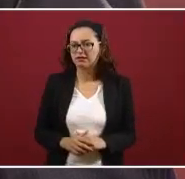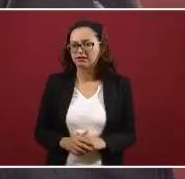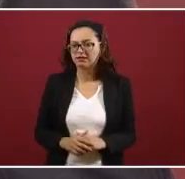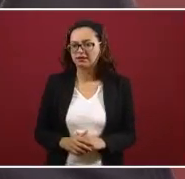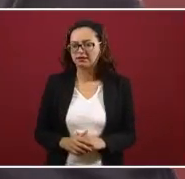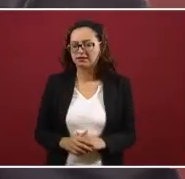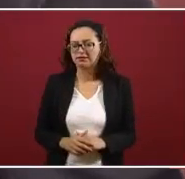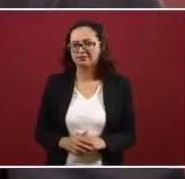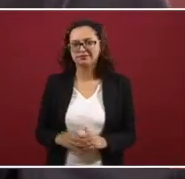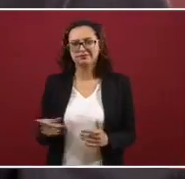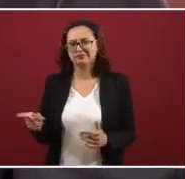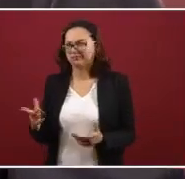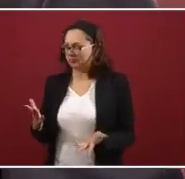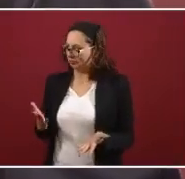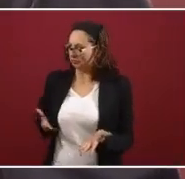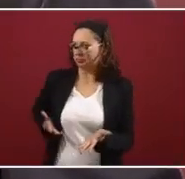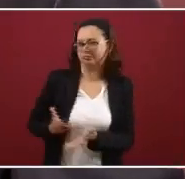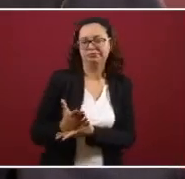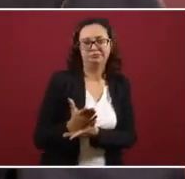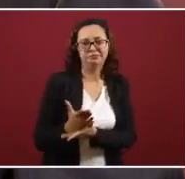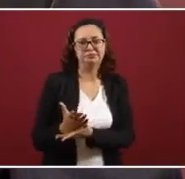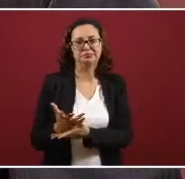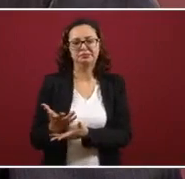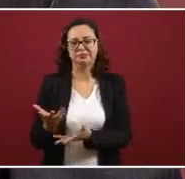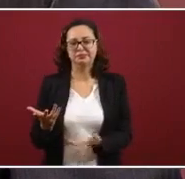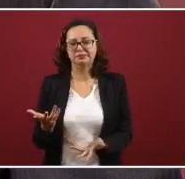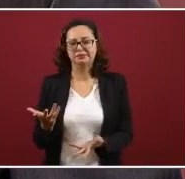O sea, él tratando de.